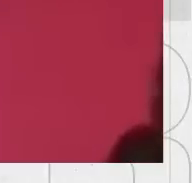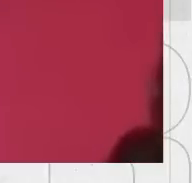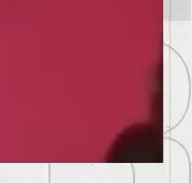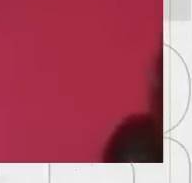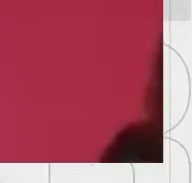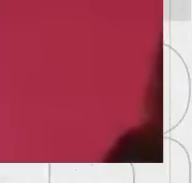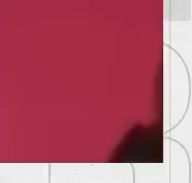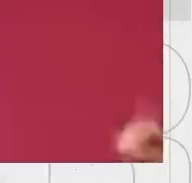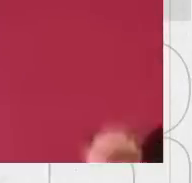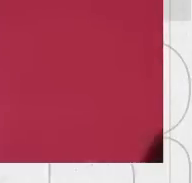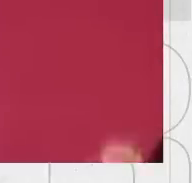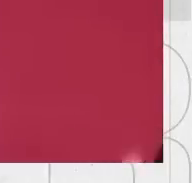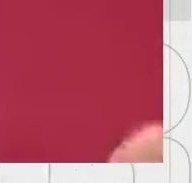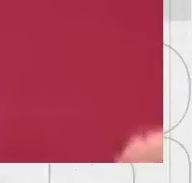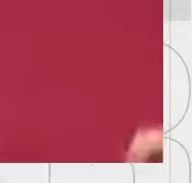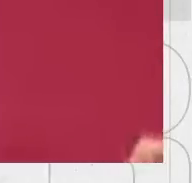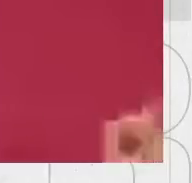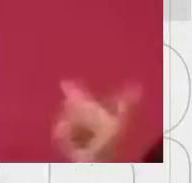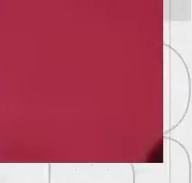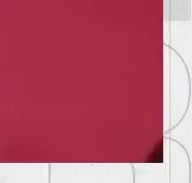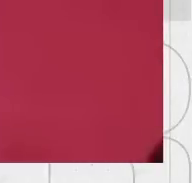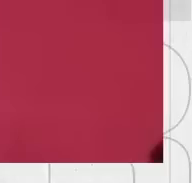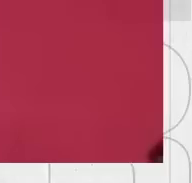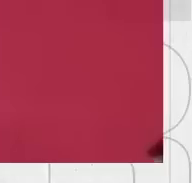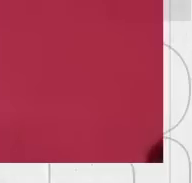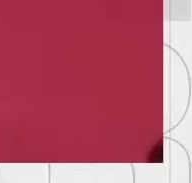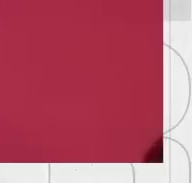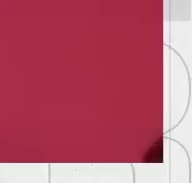oficial y oficiosa. Ya no hay eso.